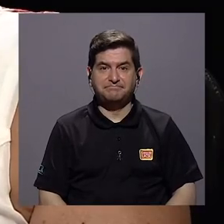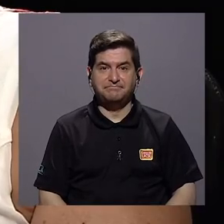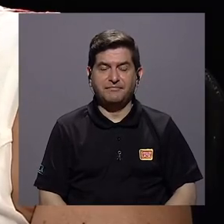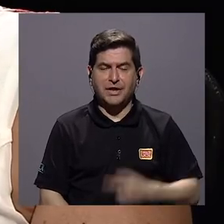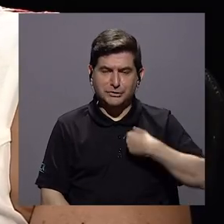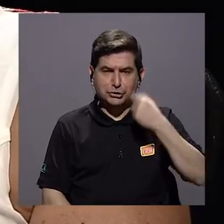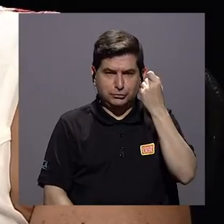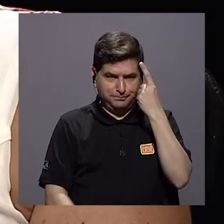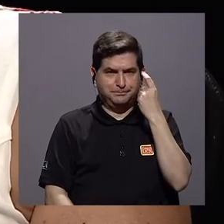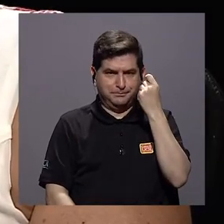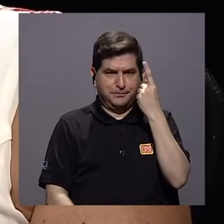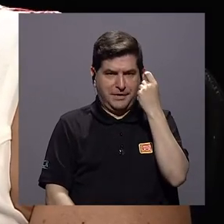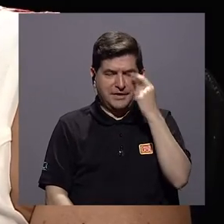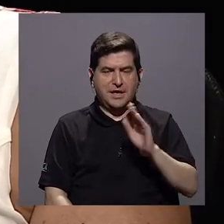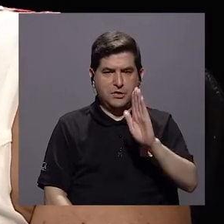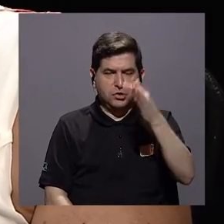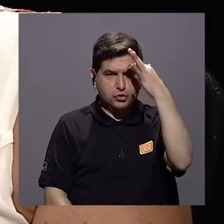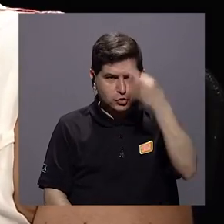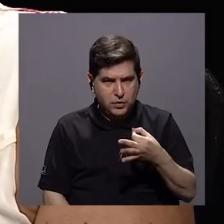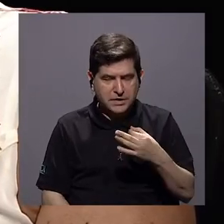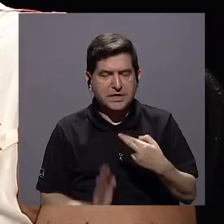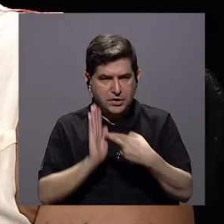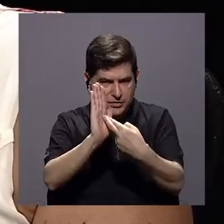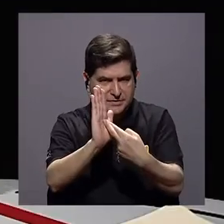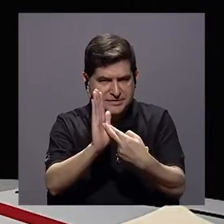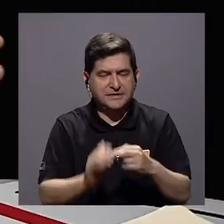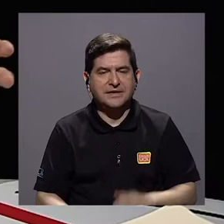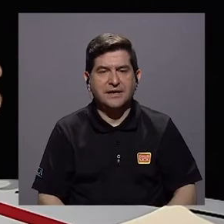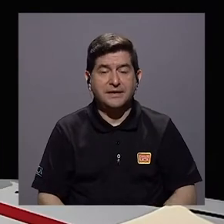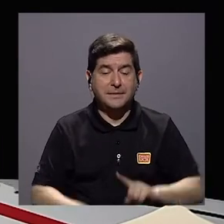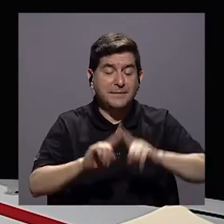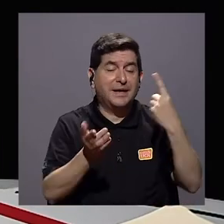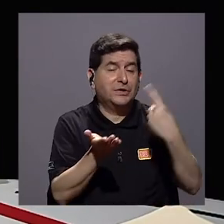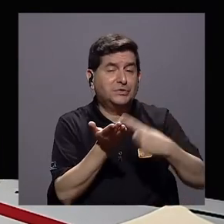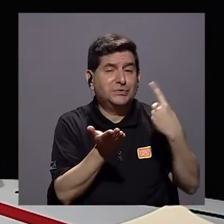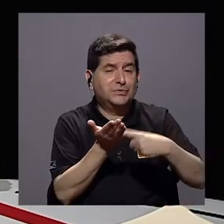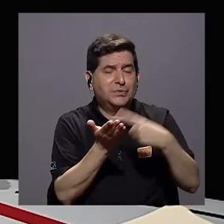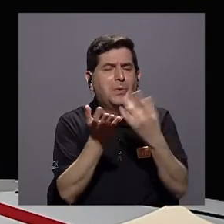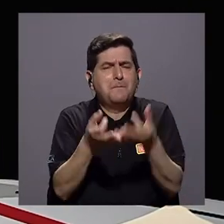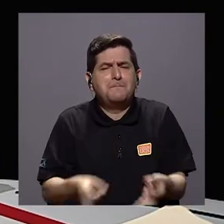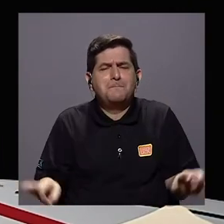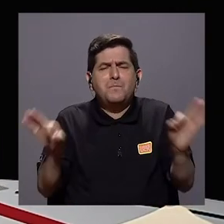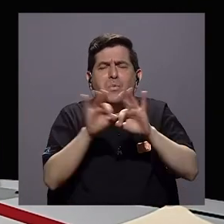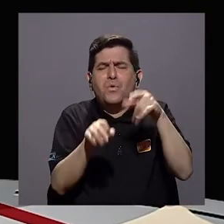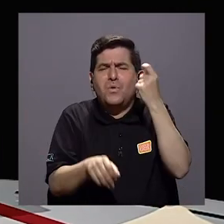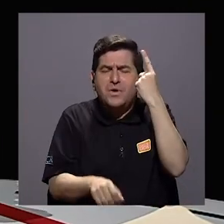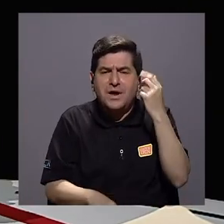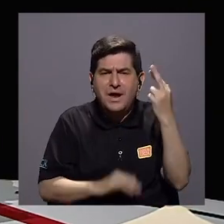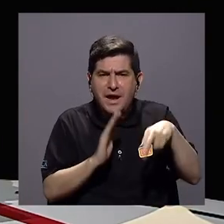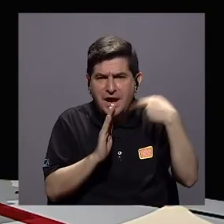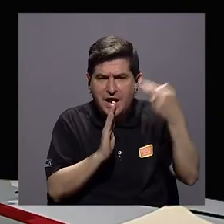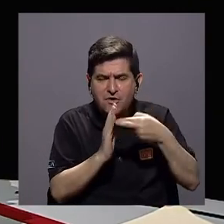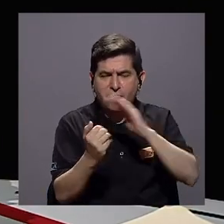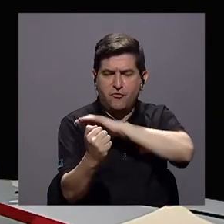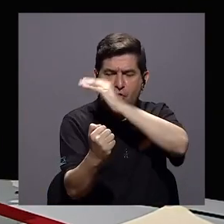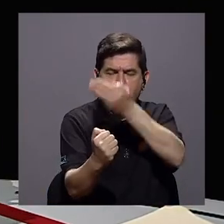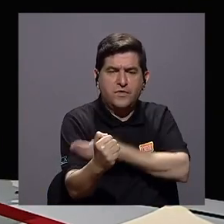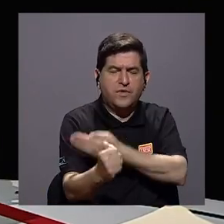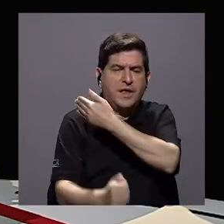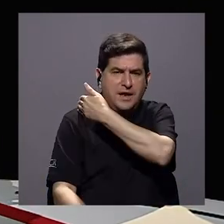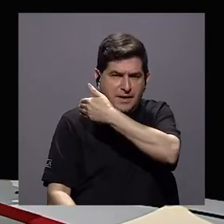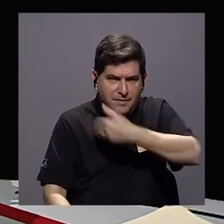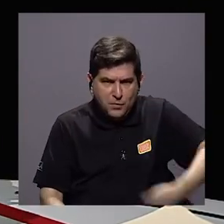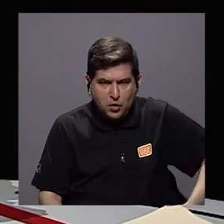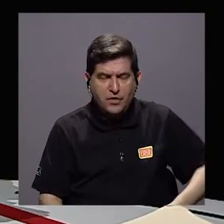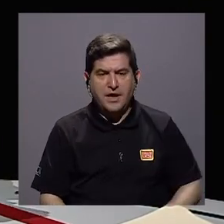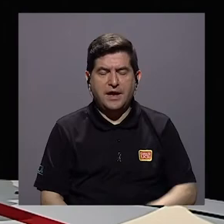Entonces, yo entiendo, por supuesto, la posición que usted representa, uh-huh. pero bueno, es todo un debate. Es muy importante entender un poco el papel del Poder Ejecutivo en